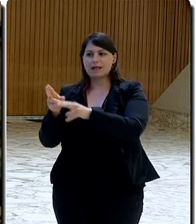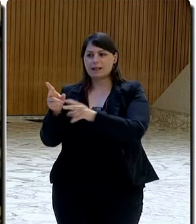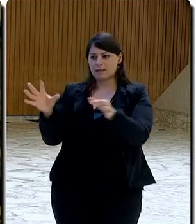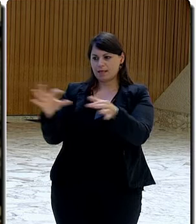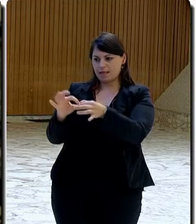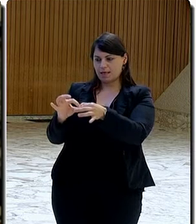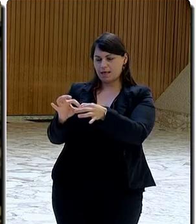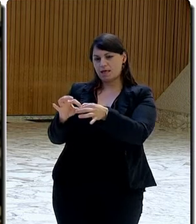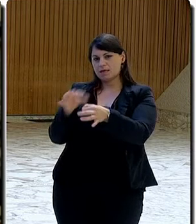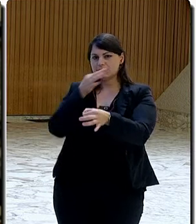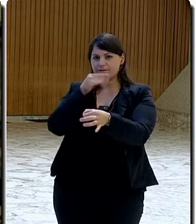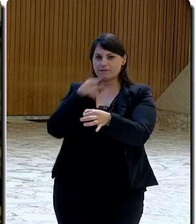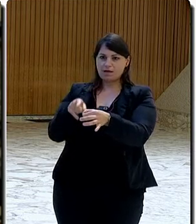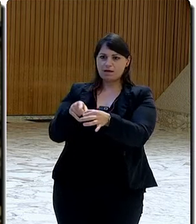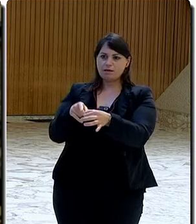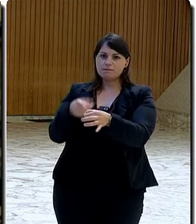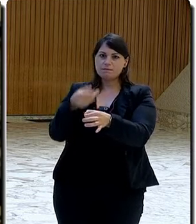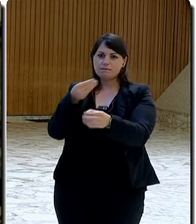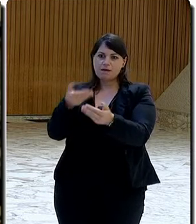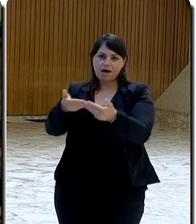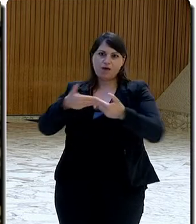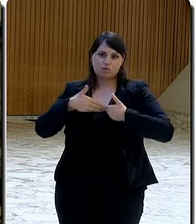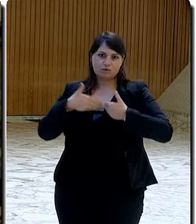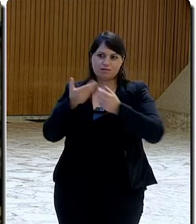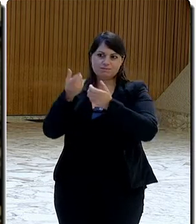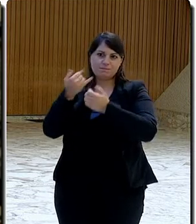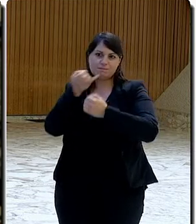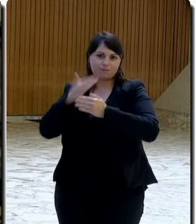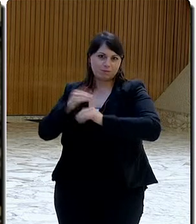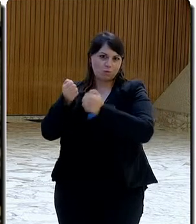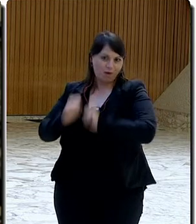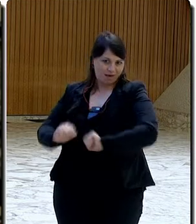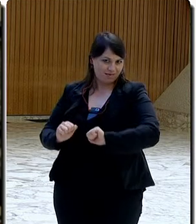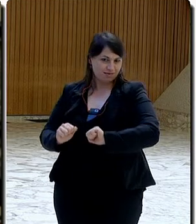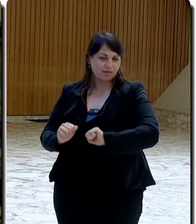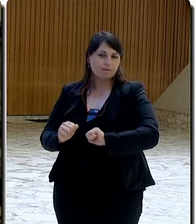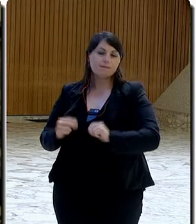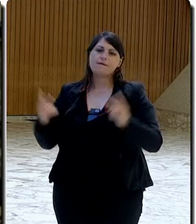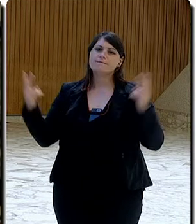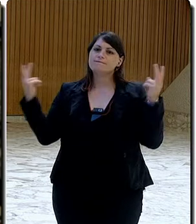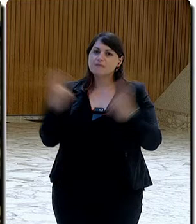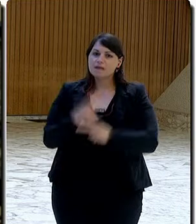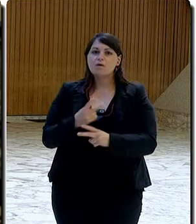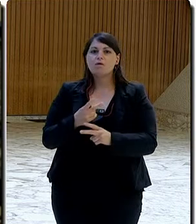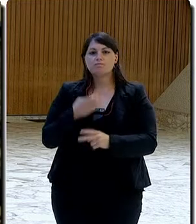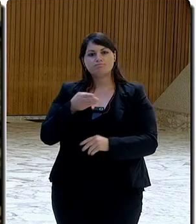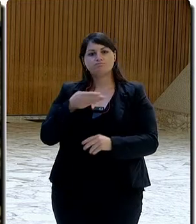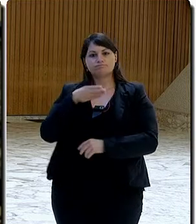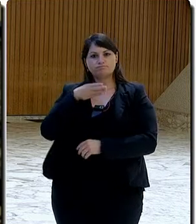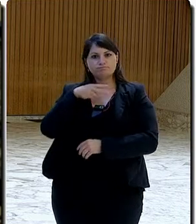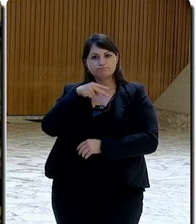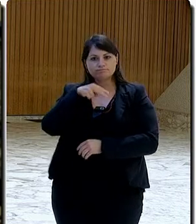cierto es que cuando llegó a la iglesia elegida, eran más de las 12 de la noche y estaba cerrada.